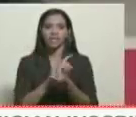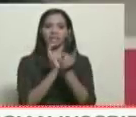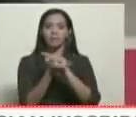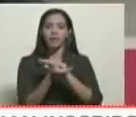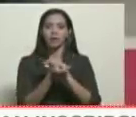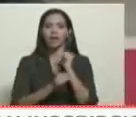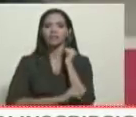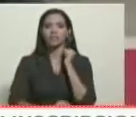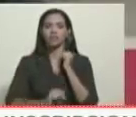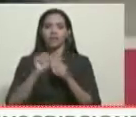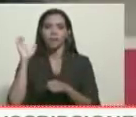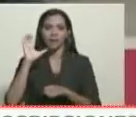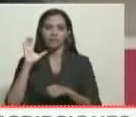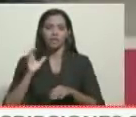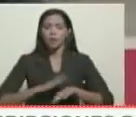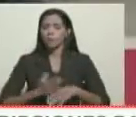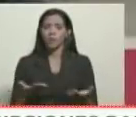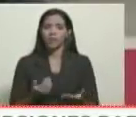porque ¿qué más tú puedes